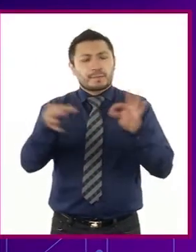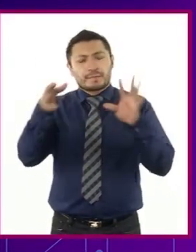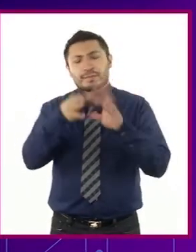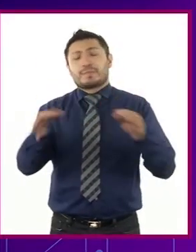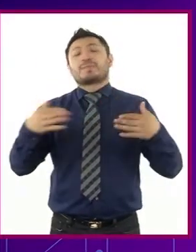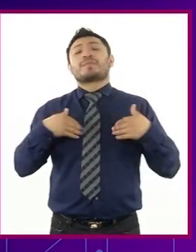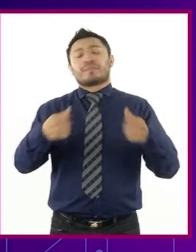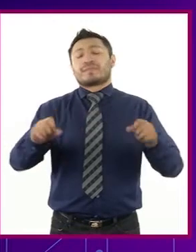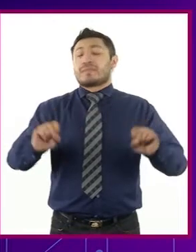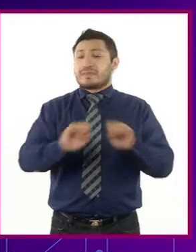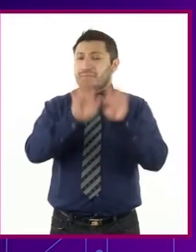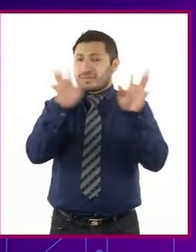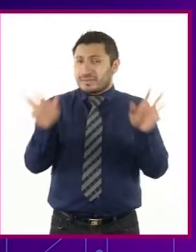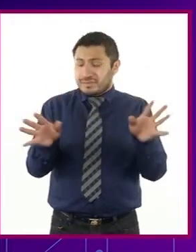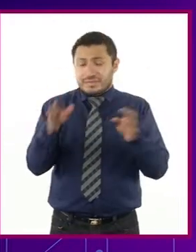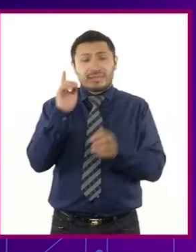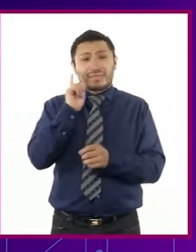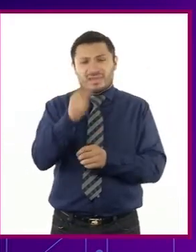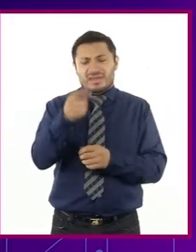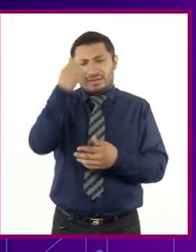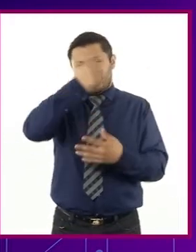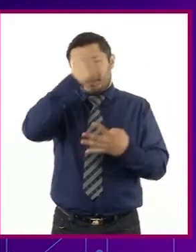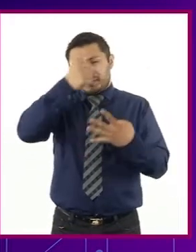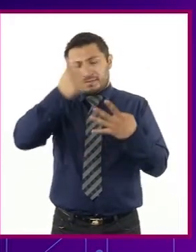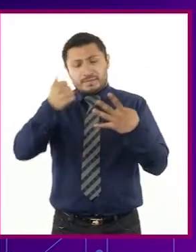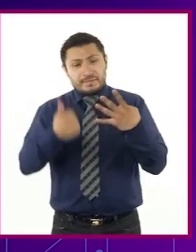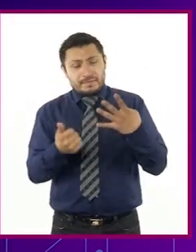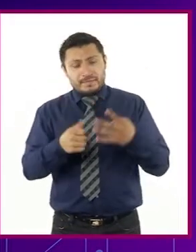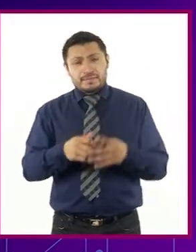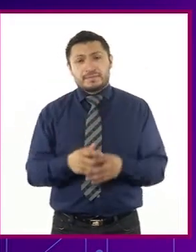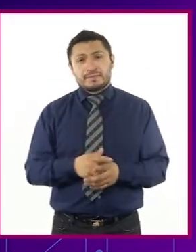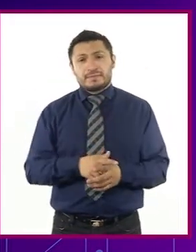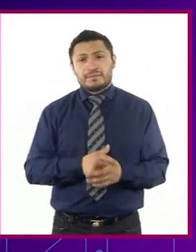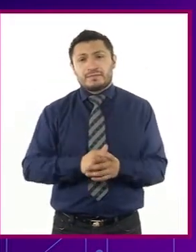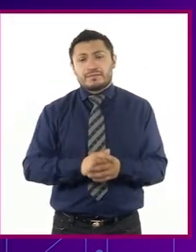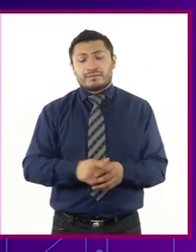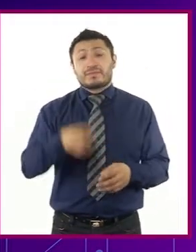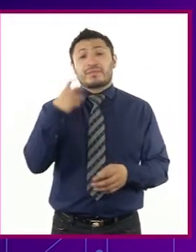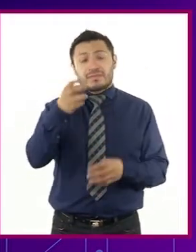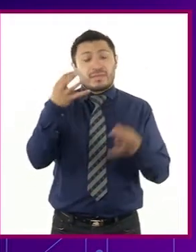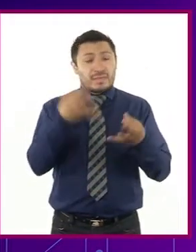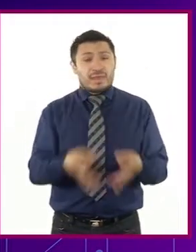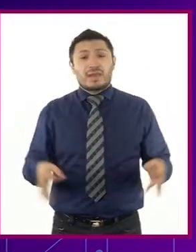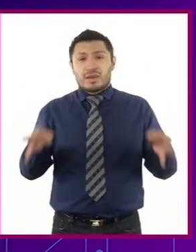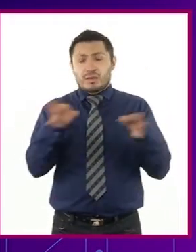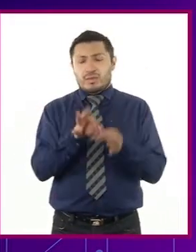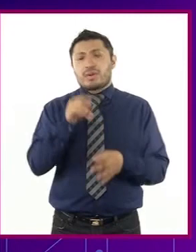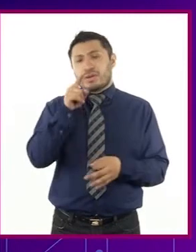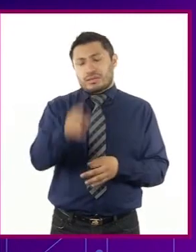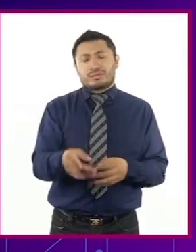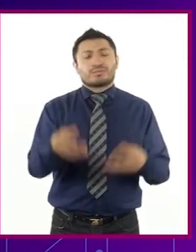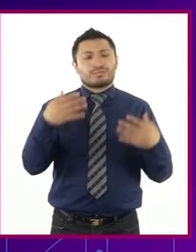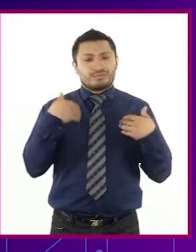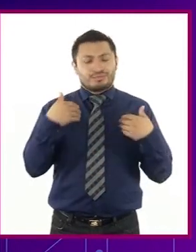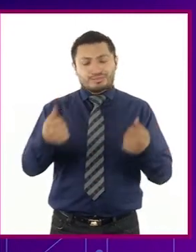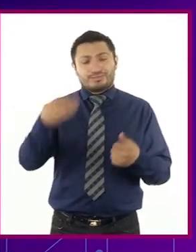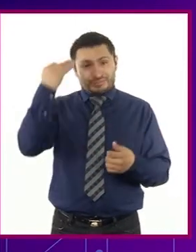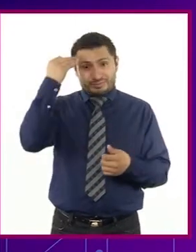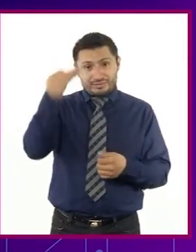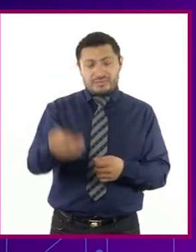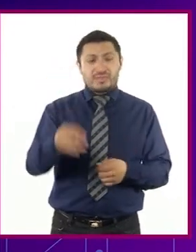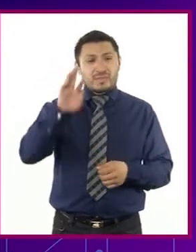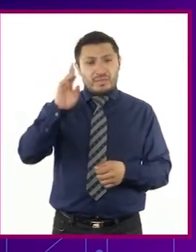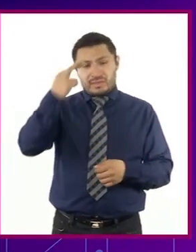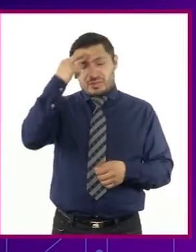de una manera concreta el comportamiento de un conjunto de datos. De ahí la importancia de tomar un breve tiempo para recuperar